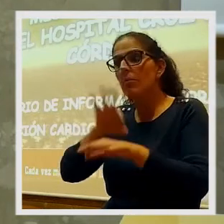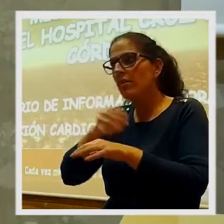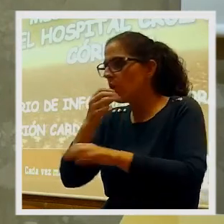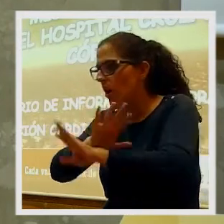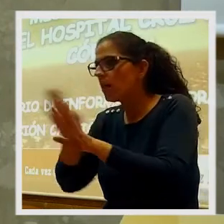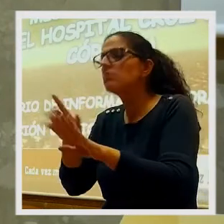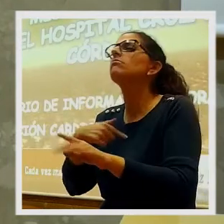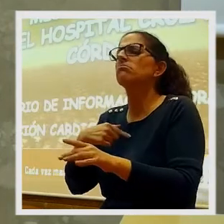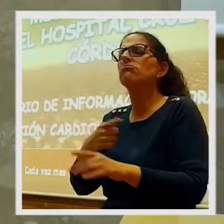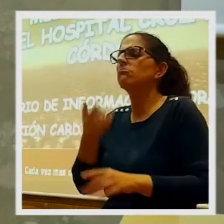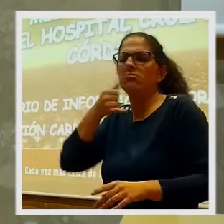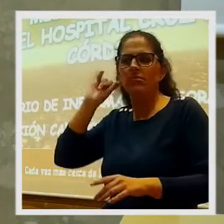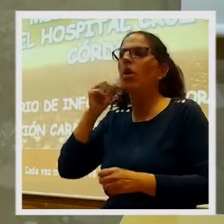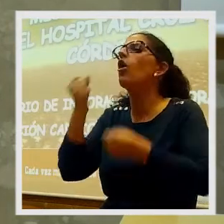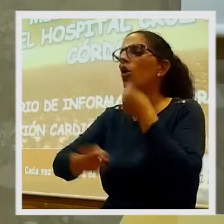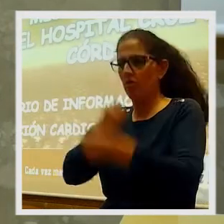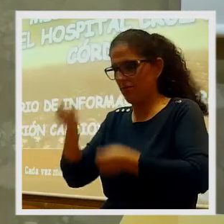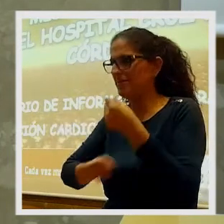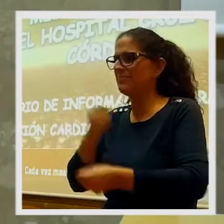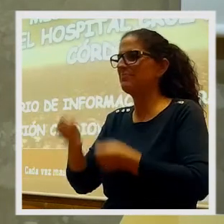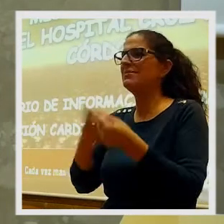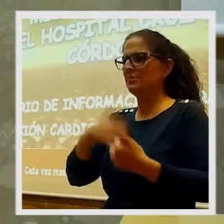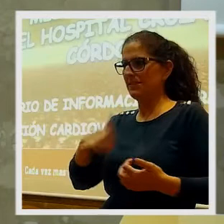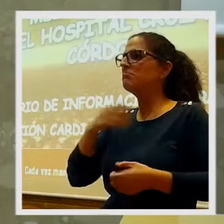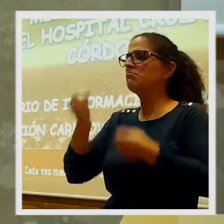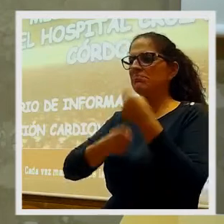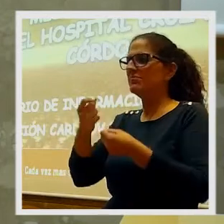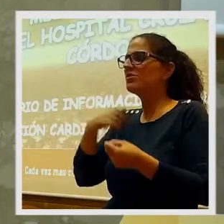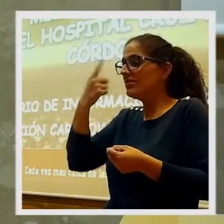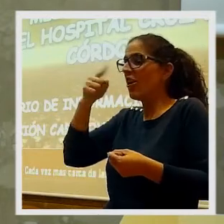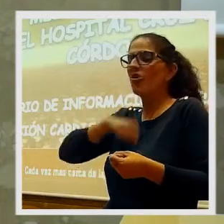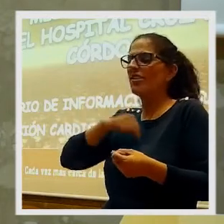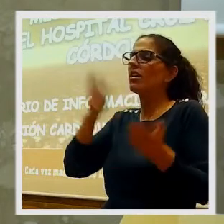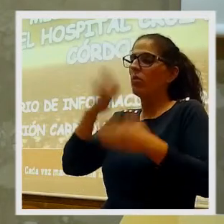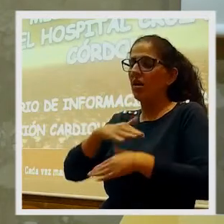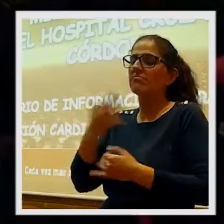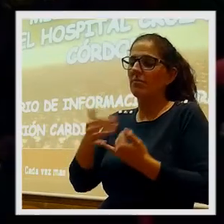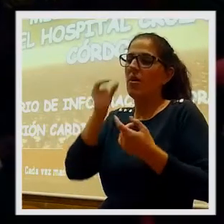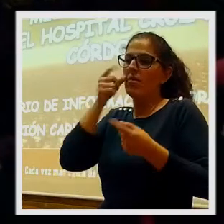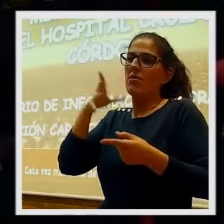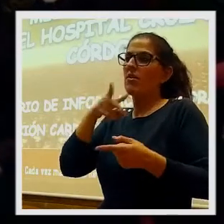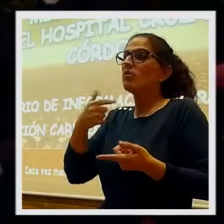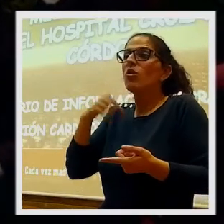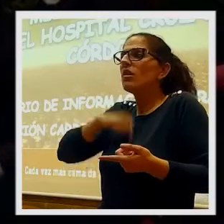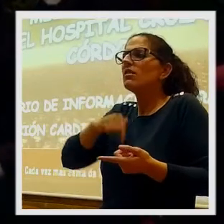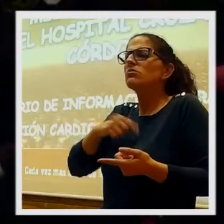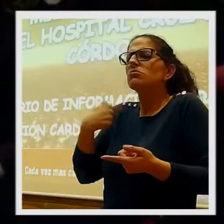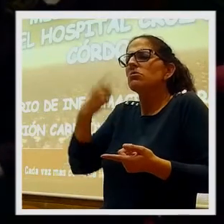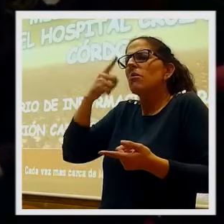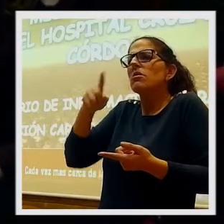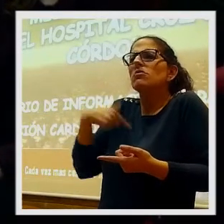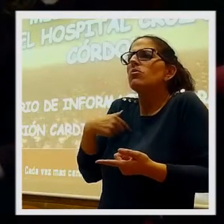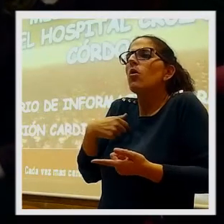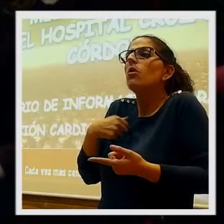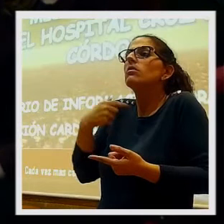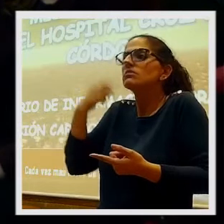cuenta, corro la Maratón de Sevilla 2013. ¿Soy un inconsciente? Sí. Pero en mi interior sabía que o lo hacía